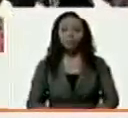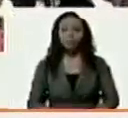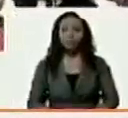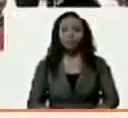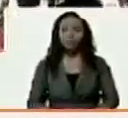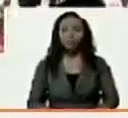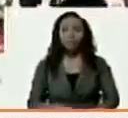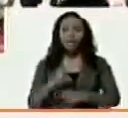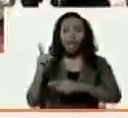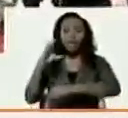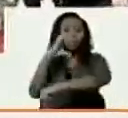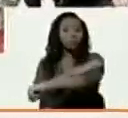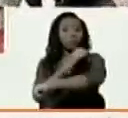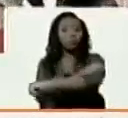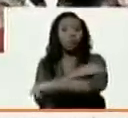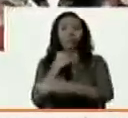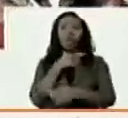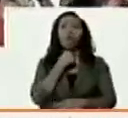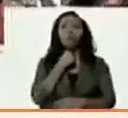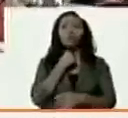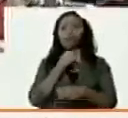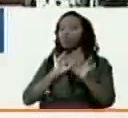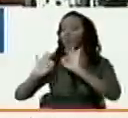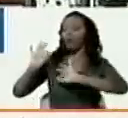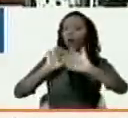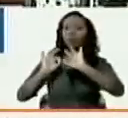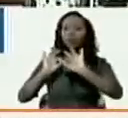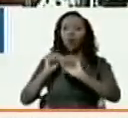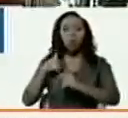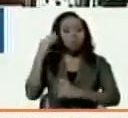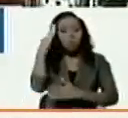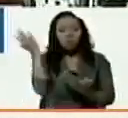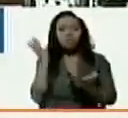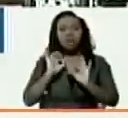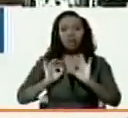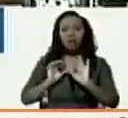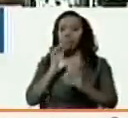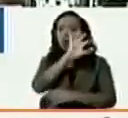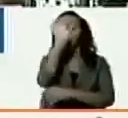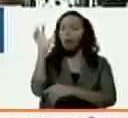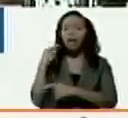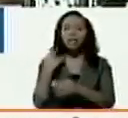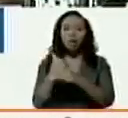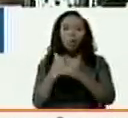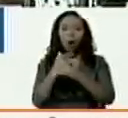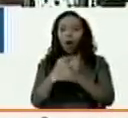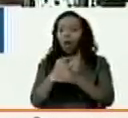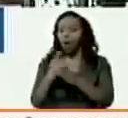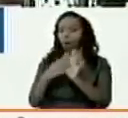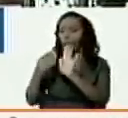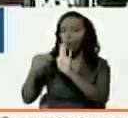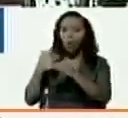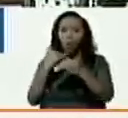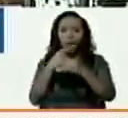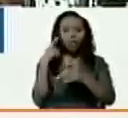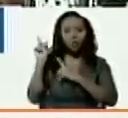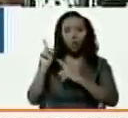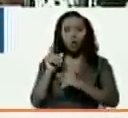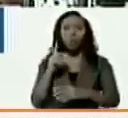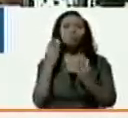Es una oposición chaucera, yo no sé si en sus países ocurre eso, muy chaucera, muy de las redes